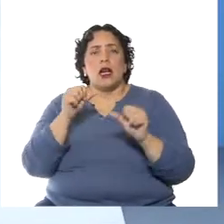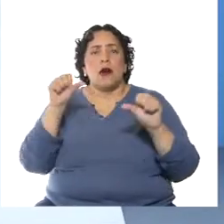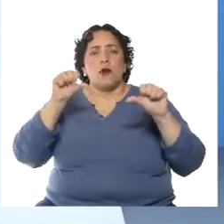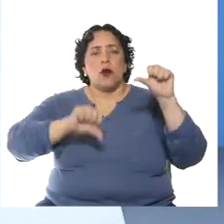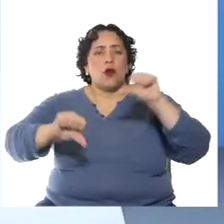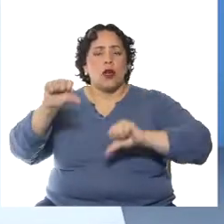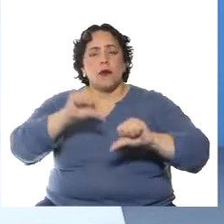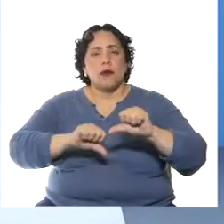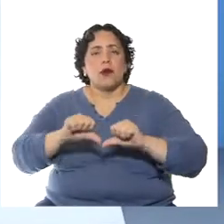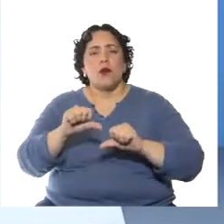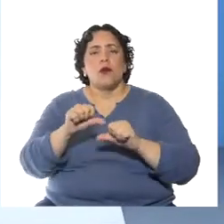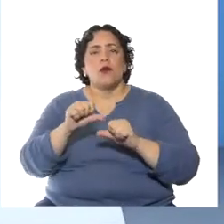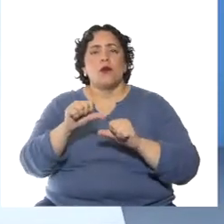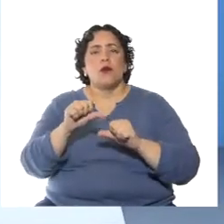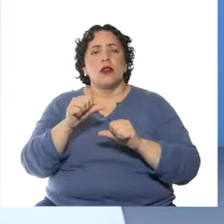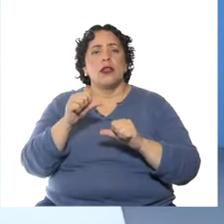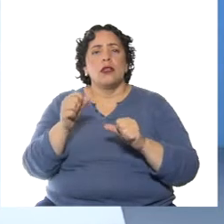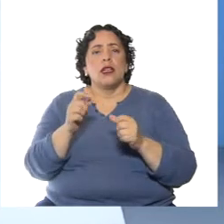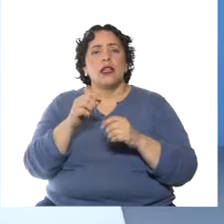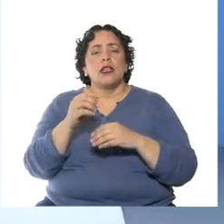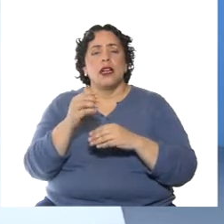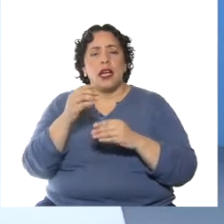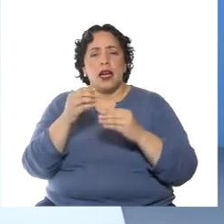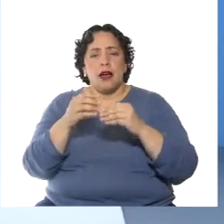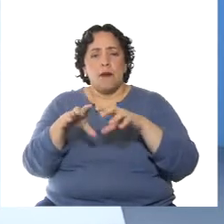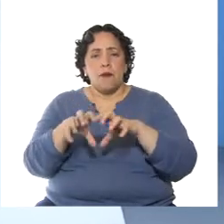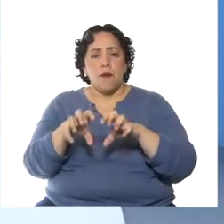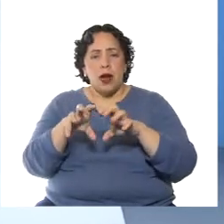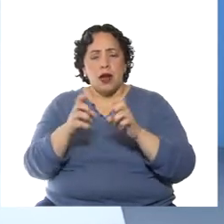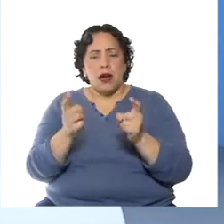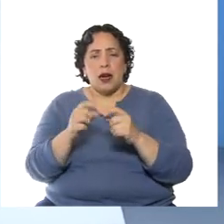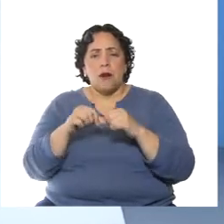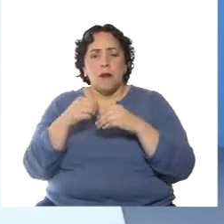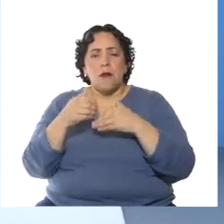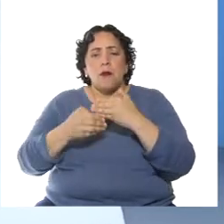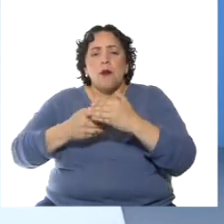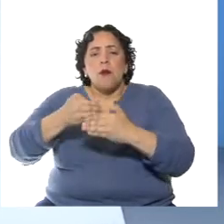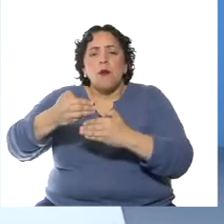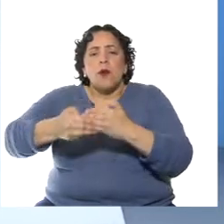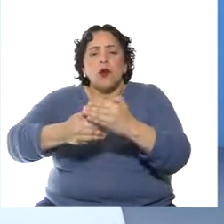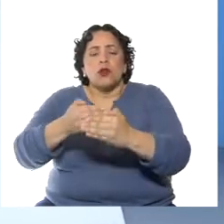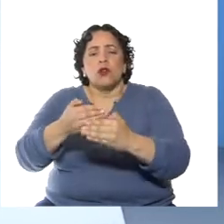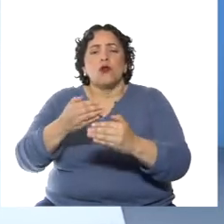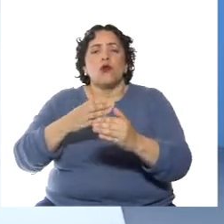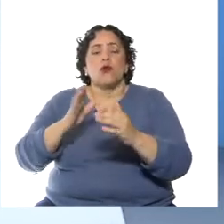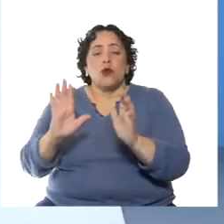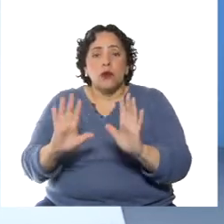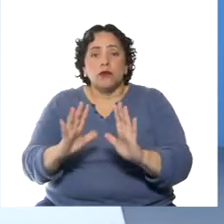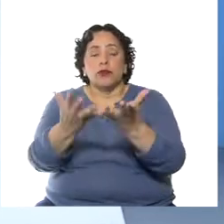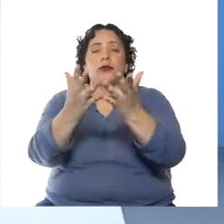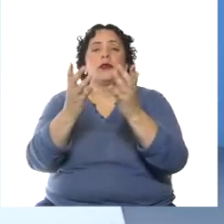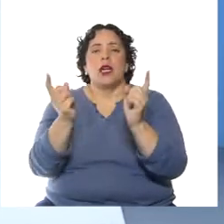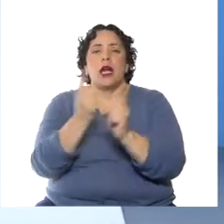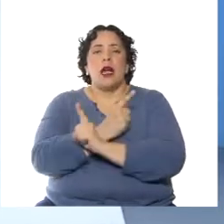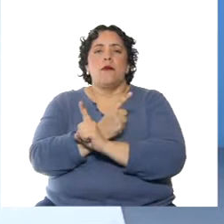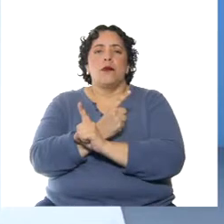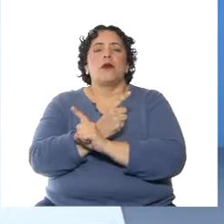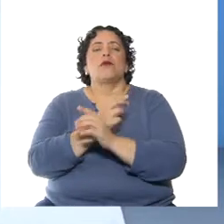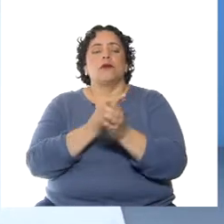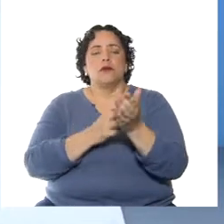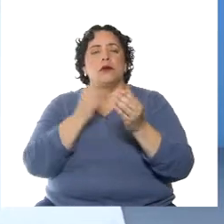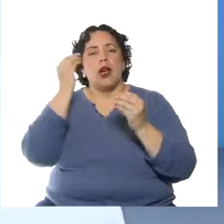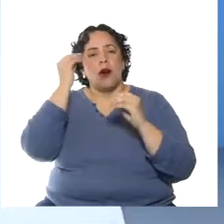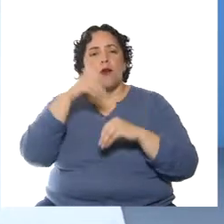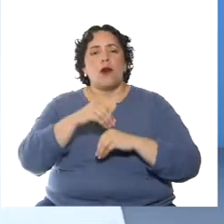químicos, la materia pasa por una transformación y un proceso para poder tener ese cambio.